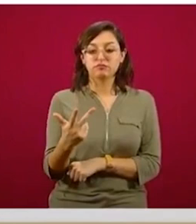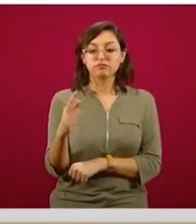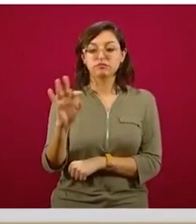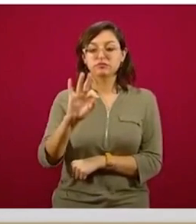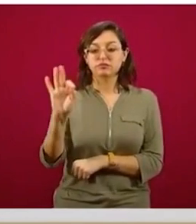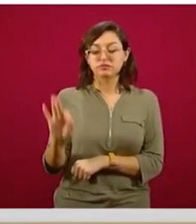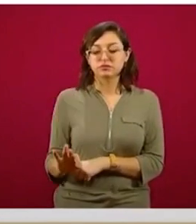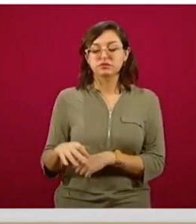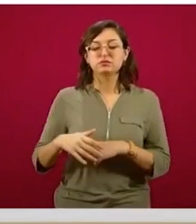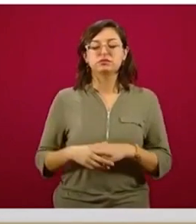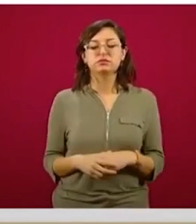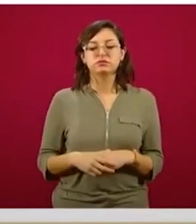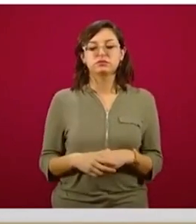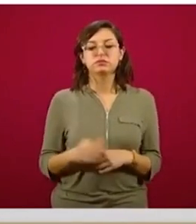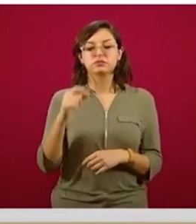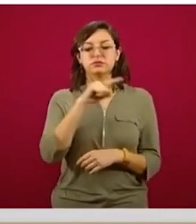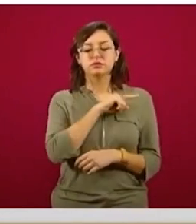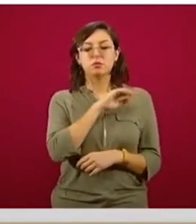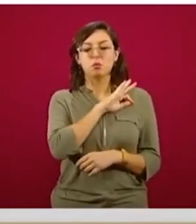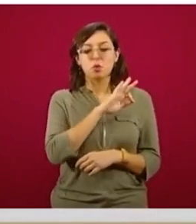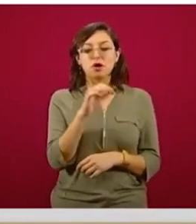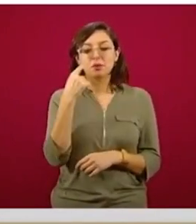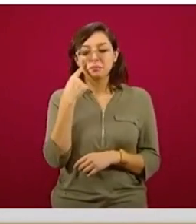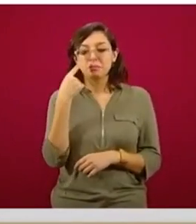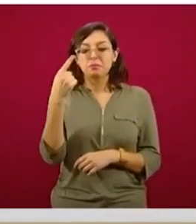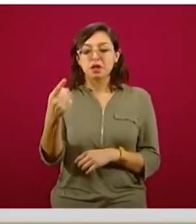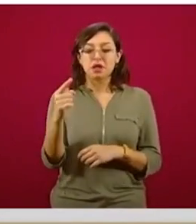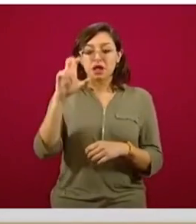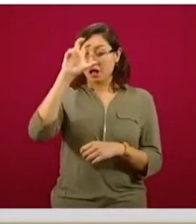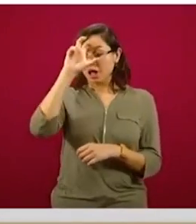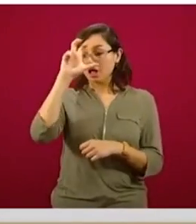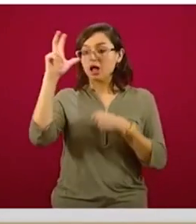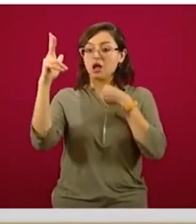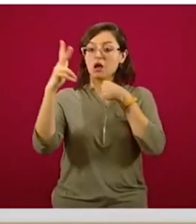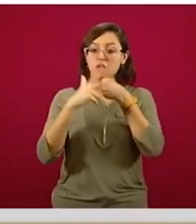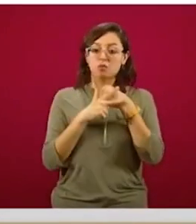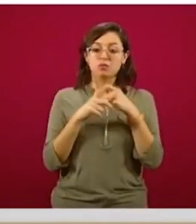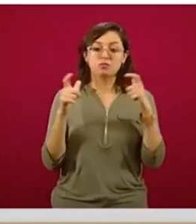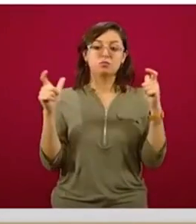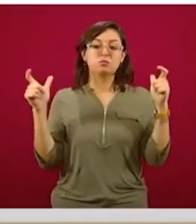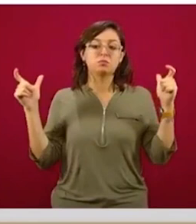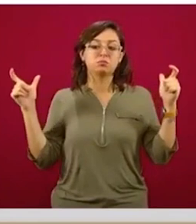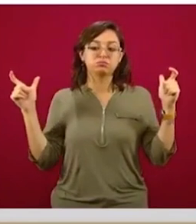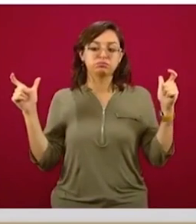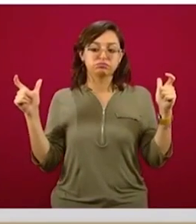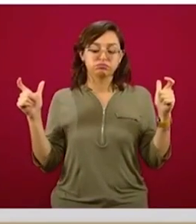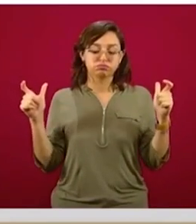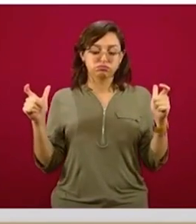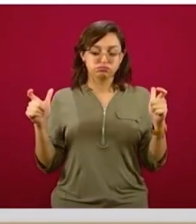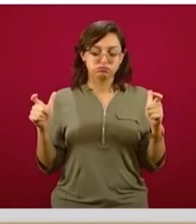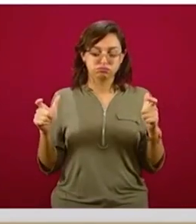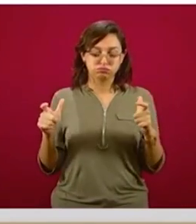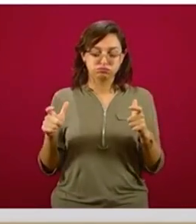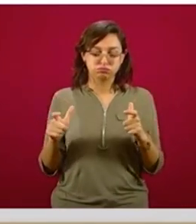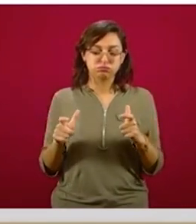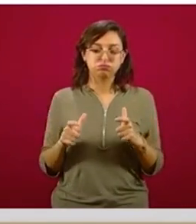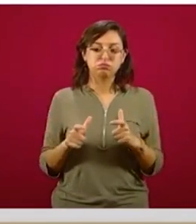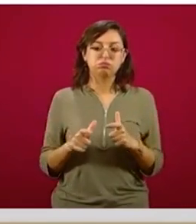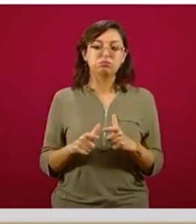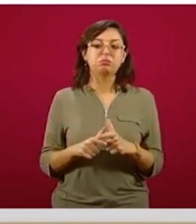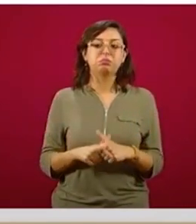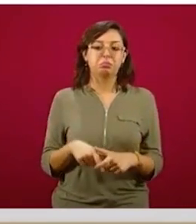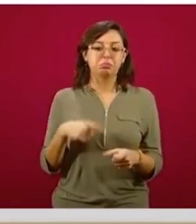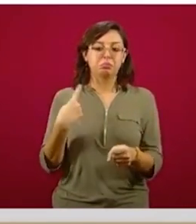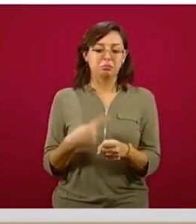notamos que la región europea va disminuyendo día con día la cantidad de personas que